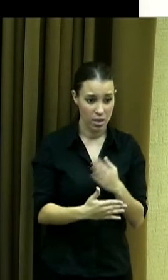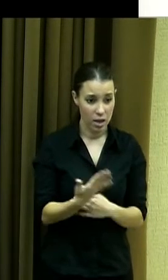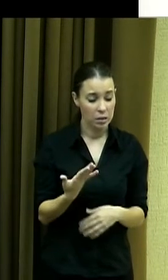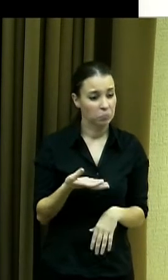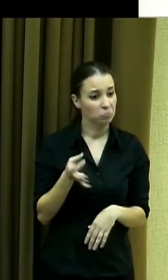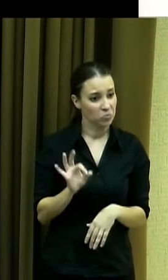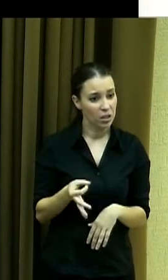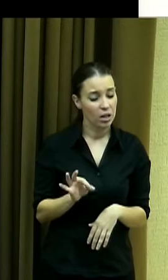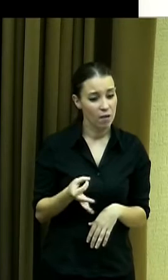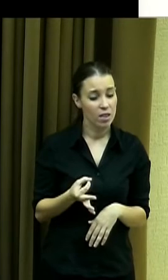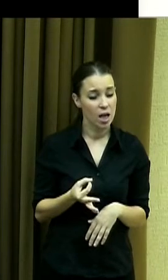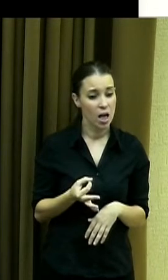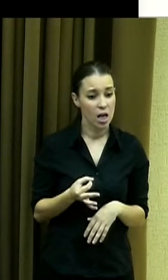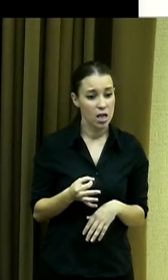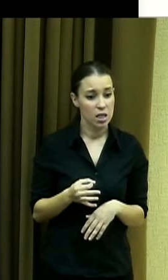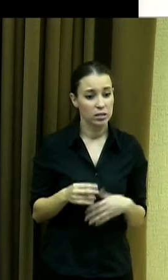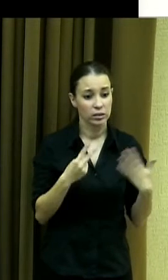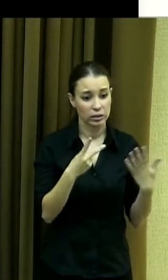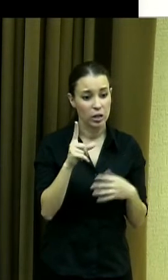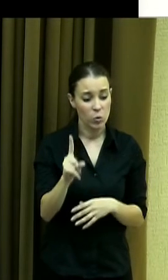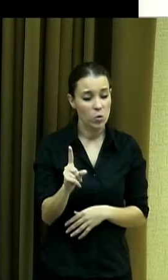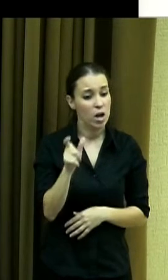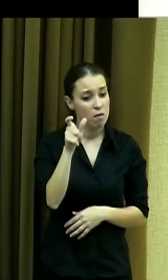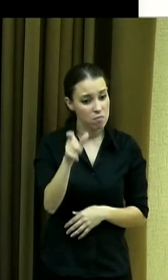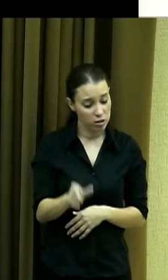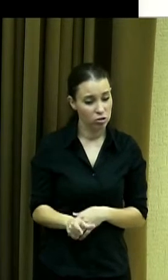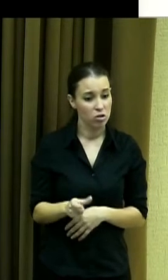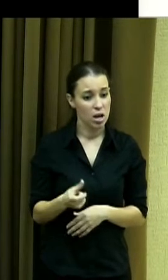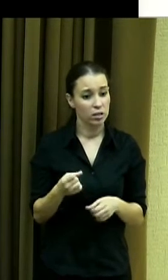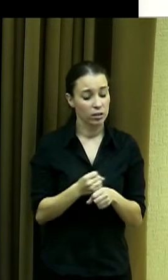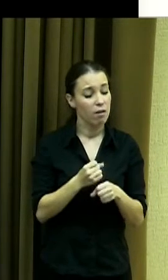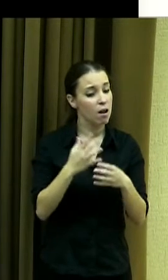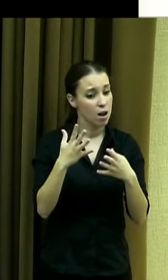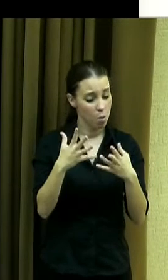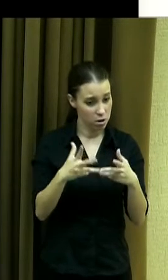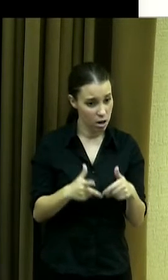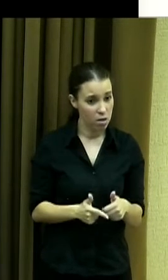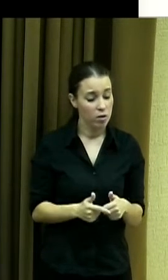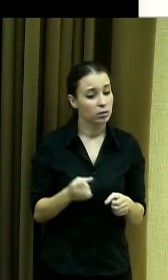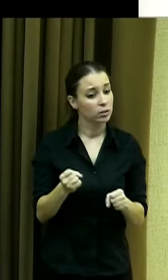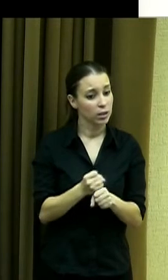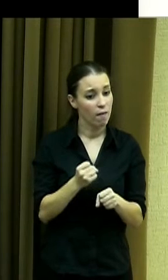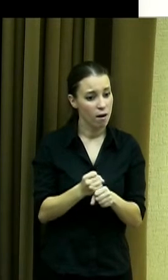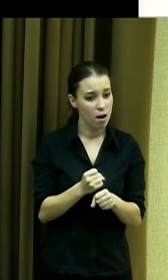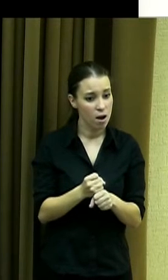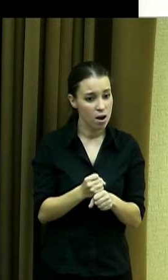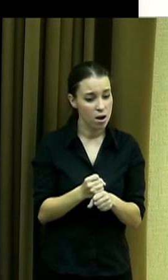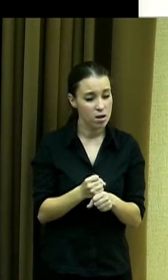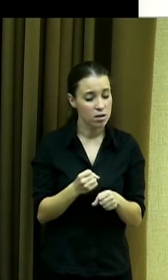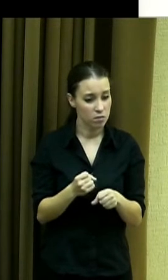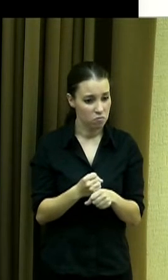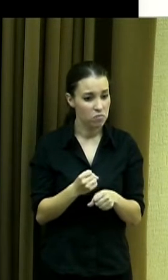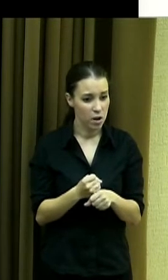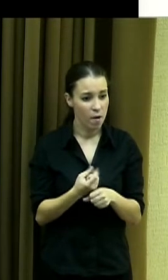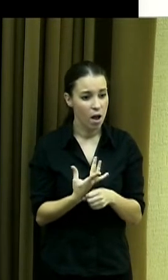verdad es que 71 personas que hay trabajando ahora a nivel laboral en la Administración trabajan y trabajan. La verdad es que si